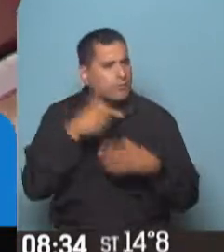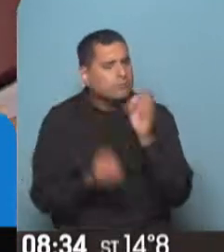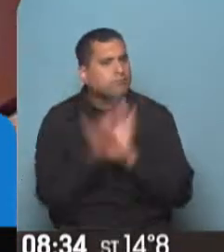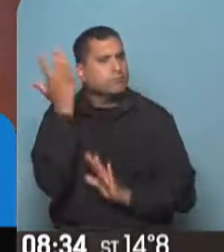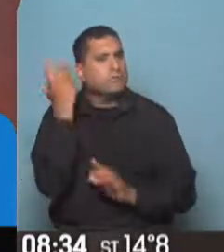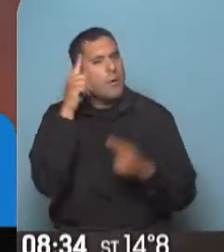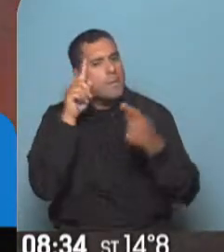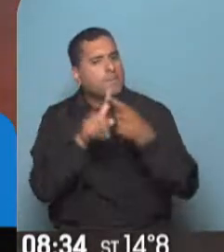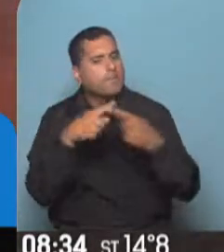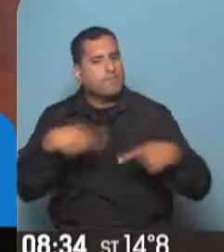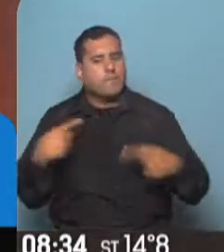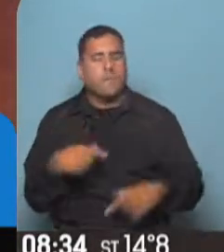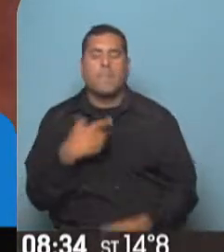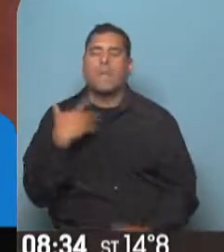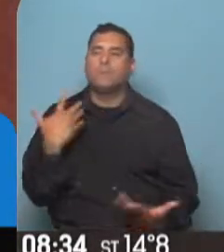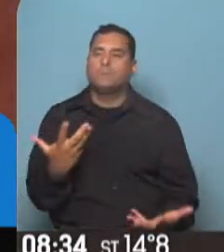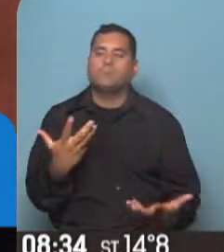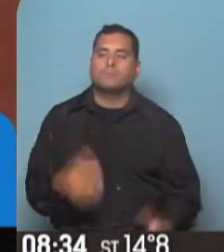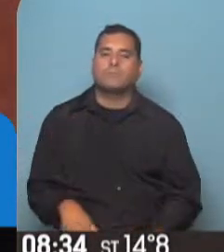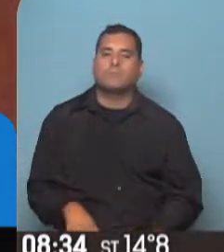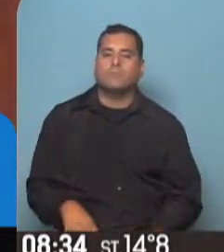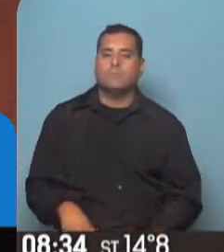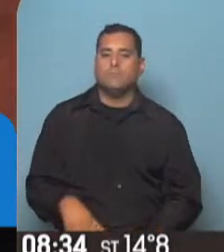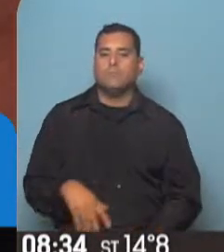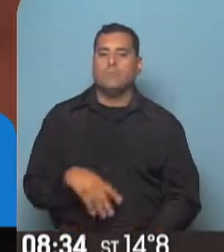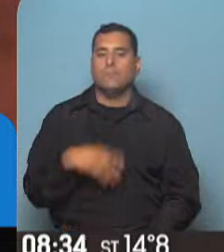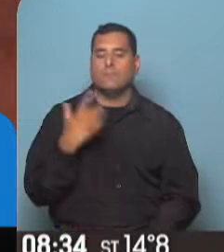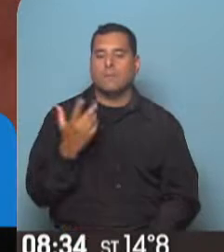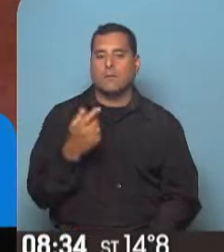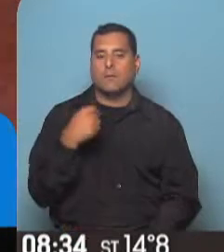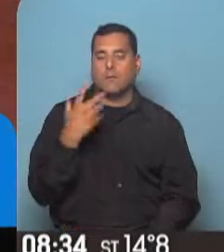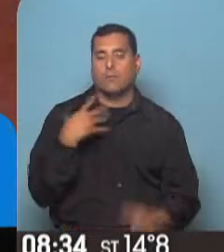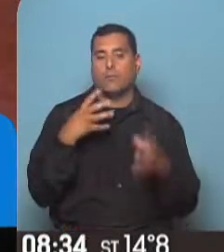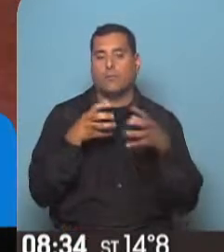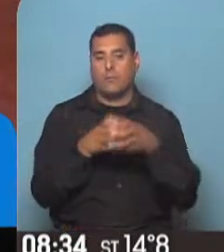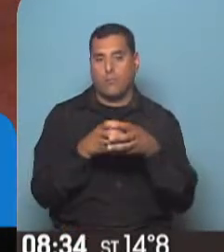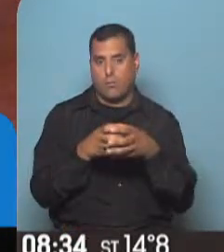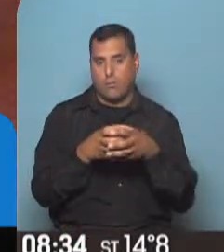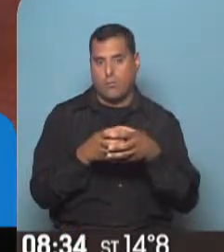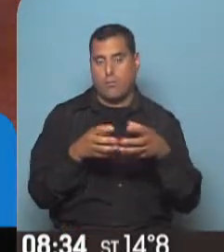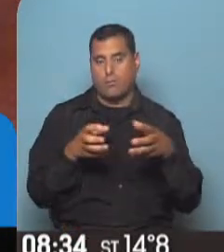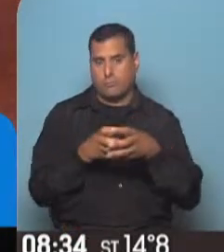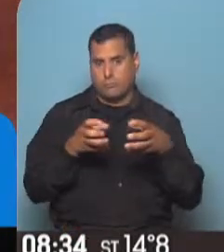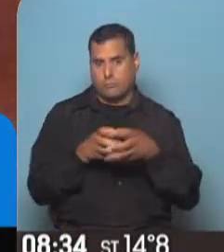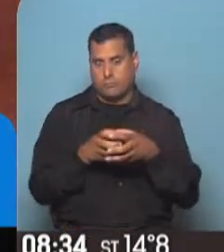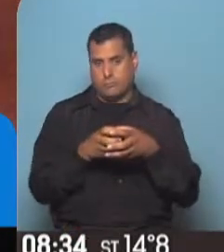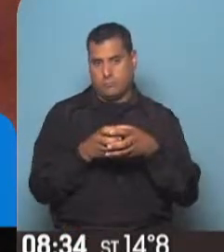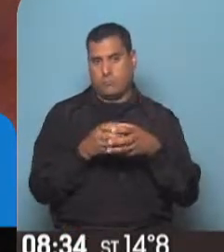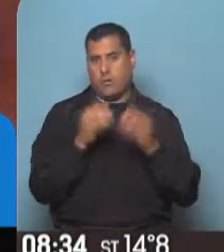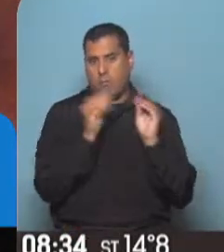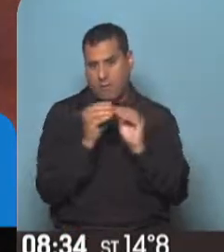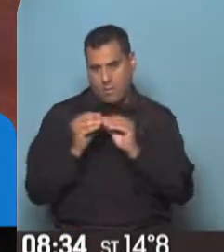objetivo bueno el instituto de masculinidad es el cambio social es un colectivo muy incipiente somos un grupo de